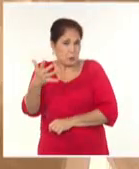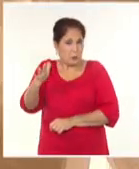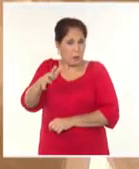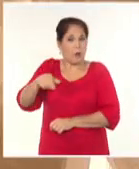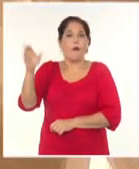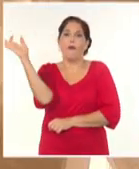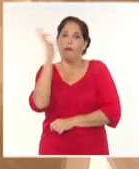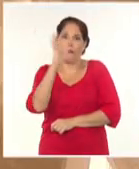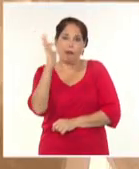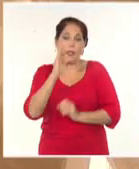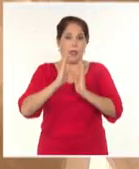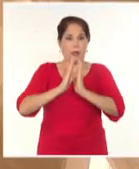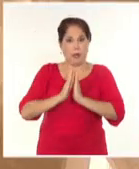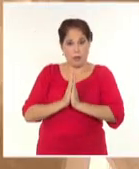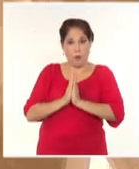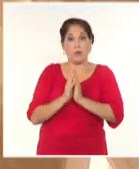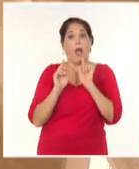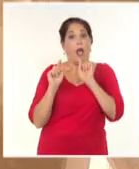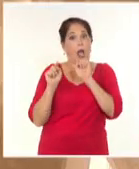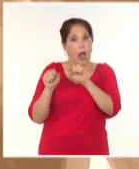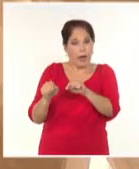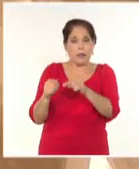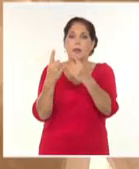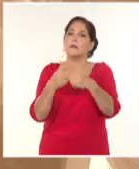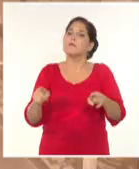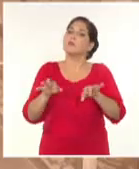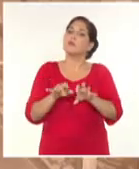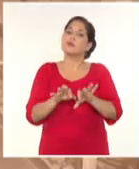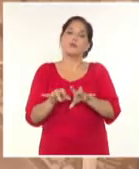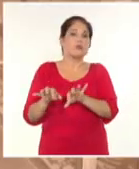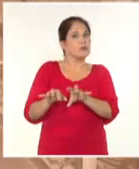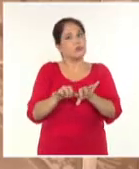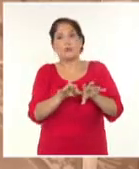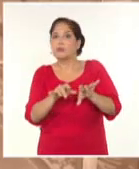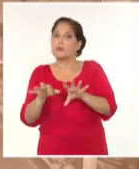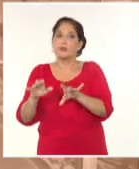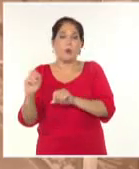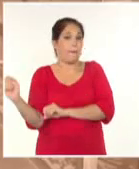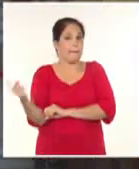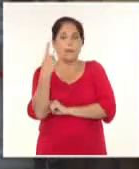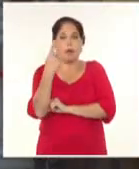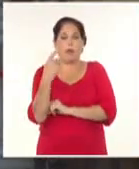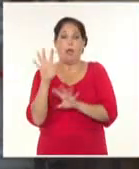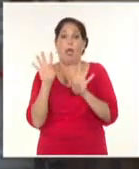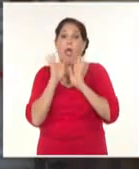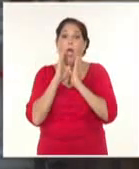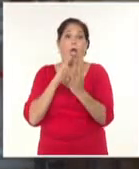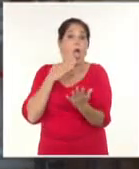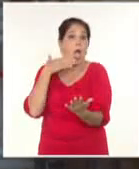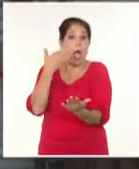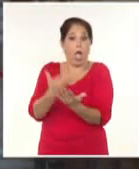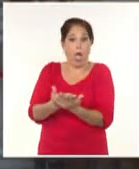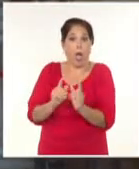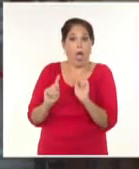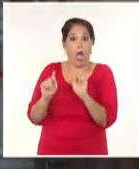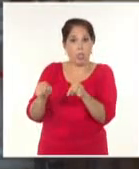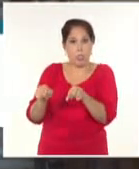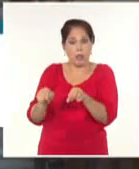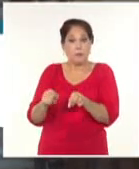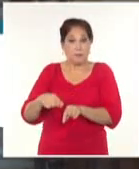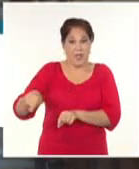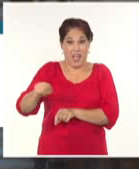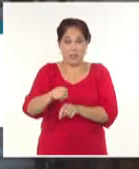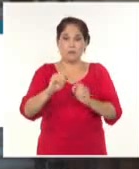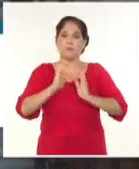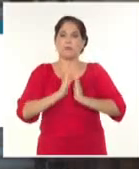fiesta religiosa del Corpus Christi, la melodía fue interpretada por vez primera en público. Estaban presentes en la parroquial